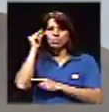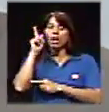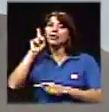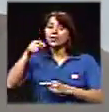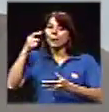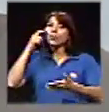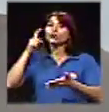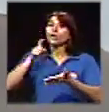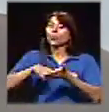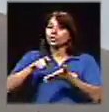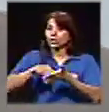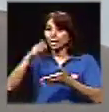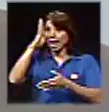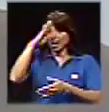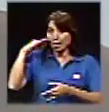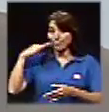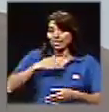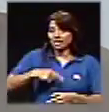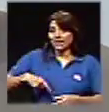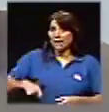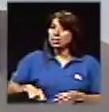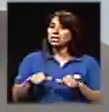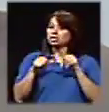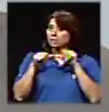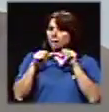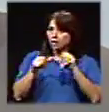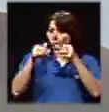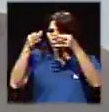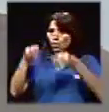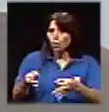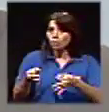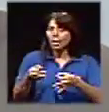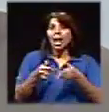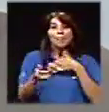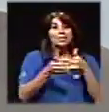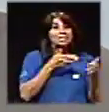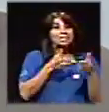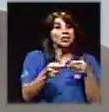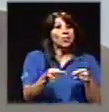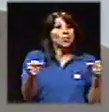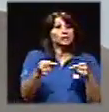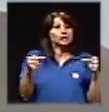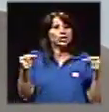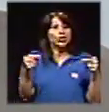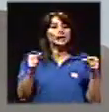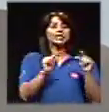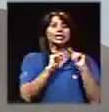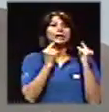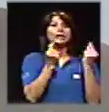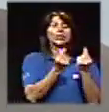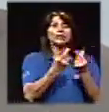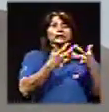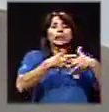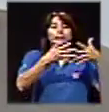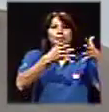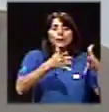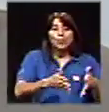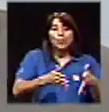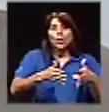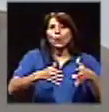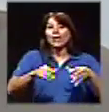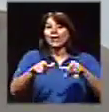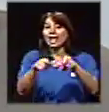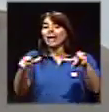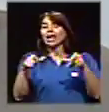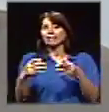a pesar de presiones de sectores exportadores, de las gentes en zonas francas, de ciertas gentes que ganan